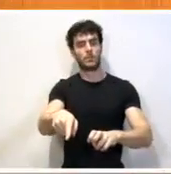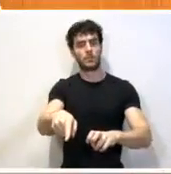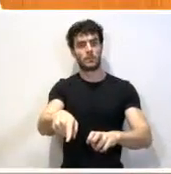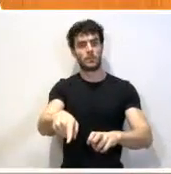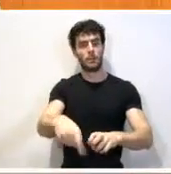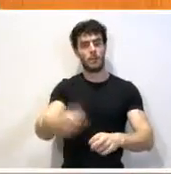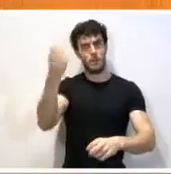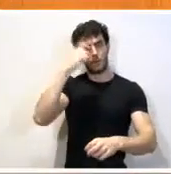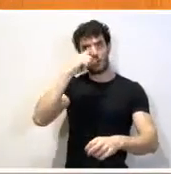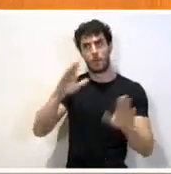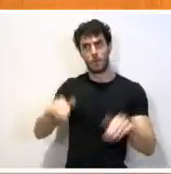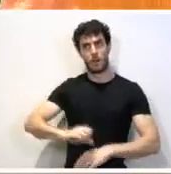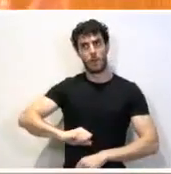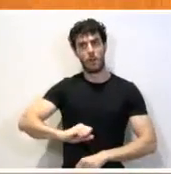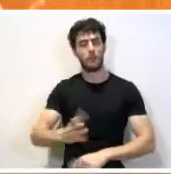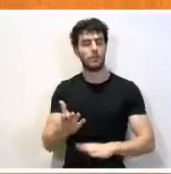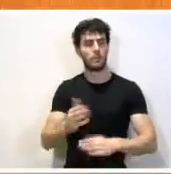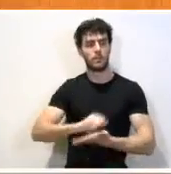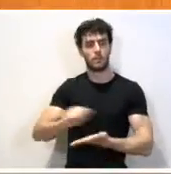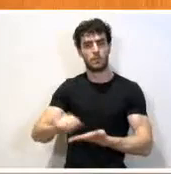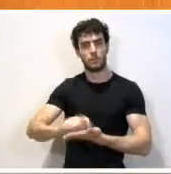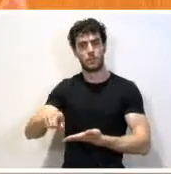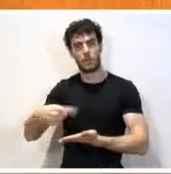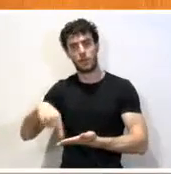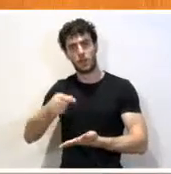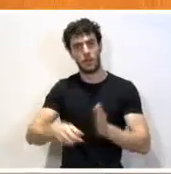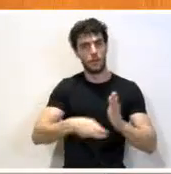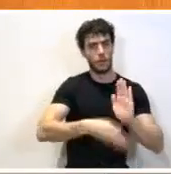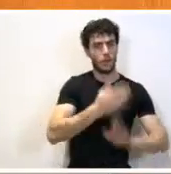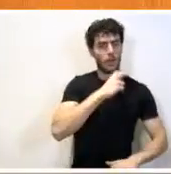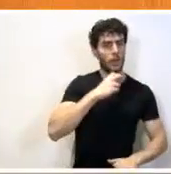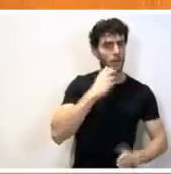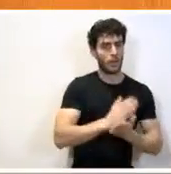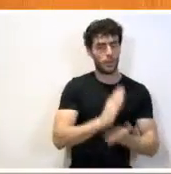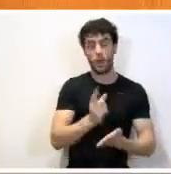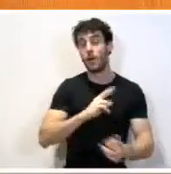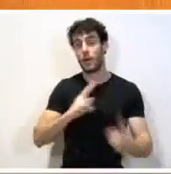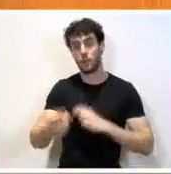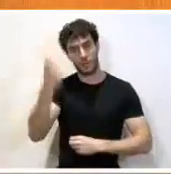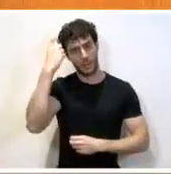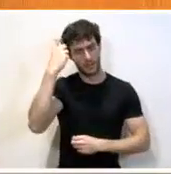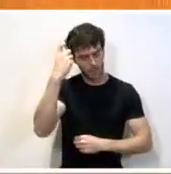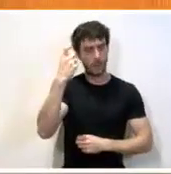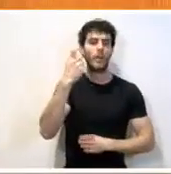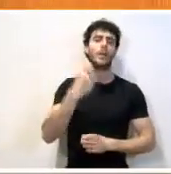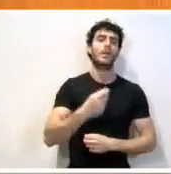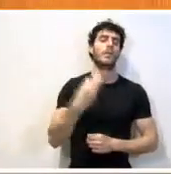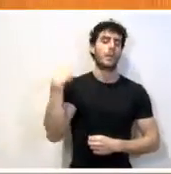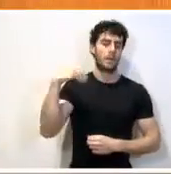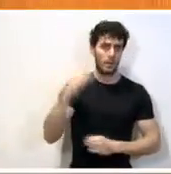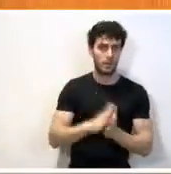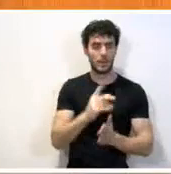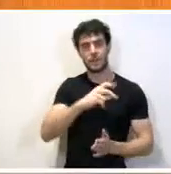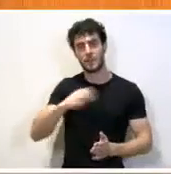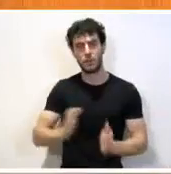usted a los estudiantes de Alfaro que tienen que ir a estudiar a Calahorra. Yo le estoy diciendo, hay que dar respuesta a los estudiantes de Alfaro, de Rincón, de San Asensio, de